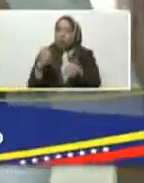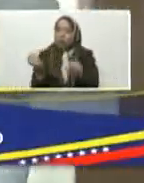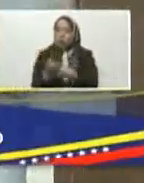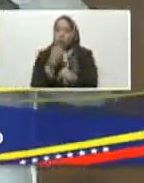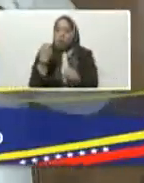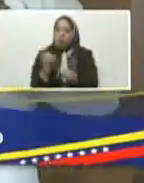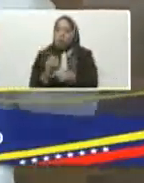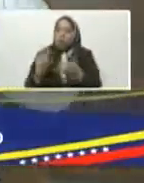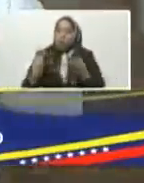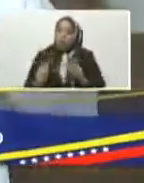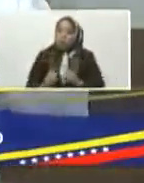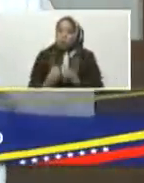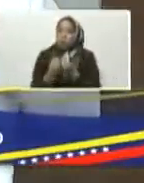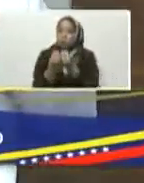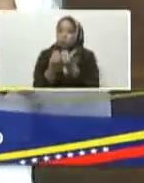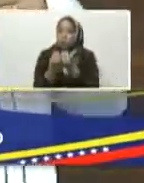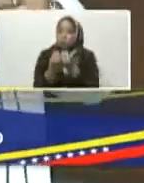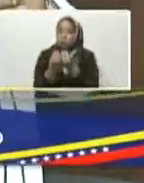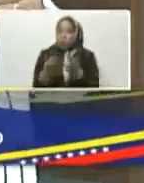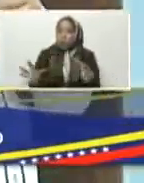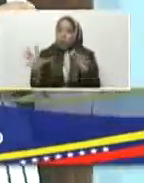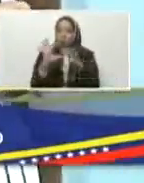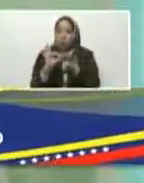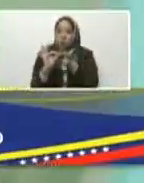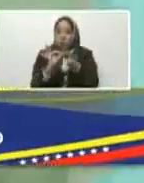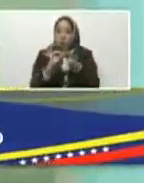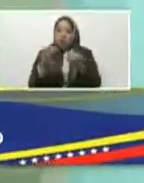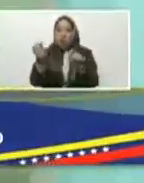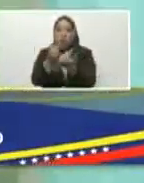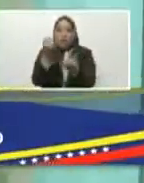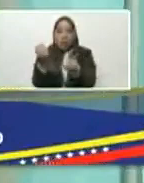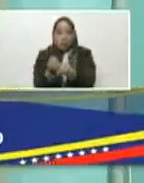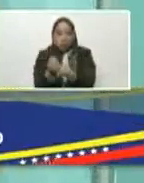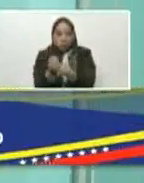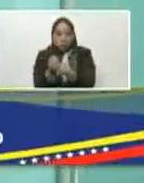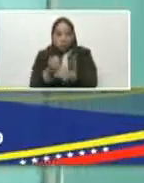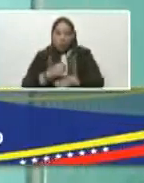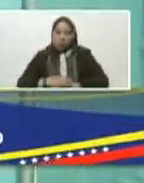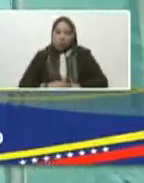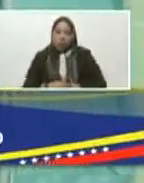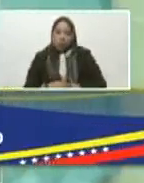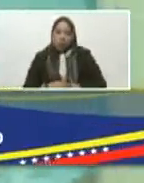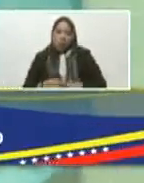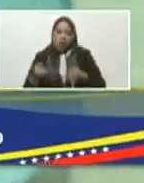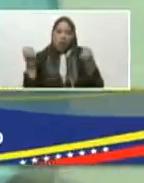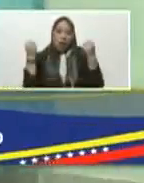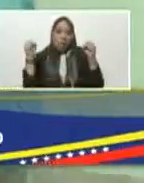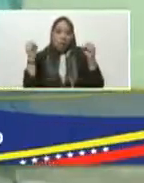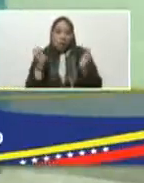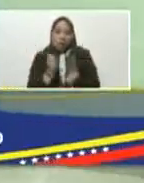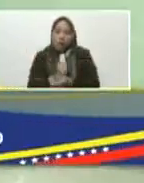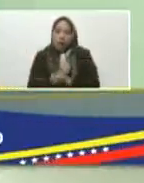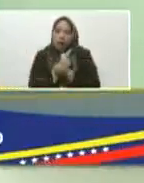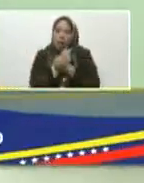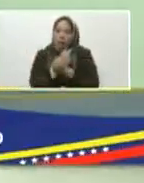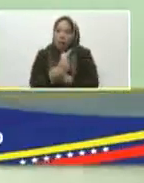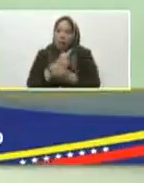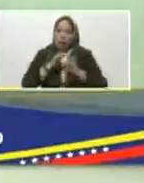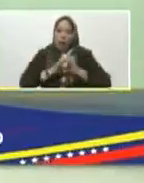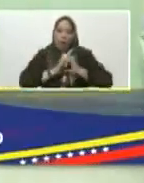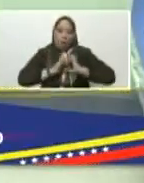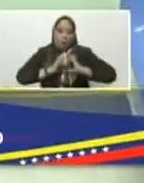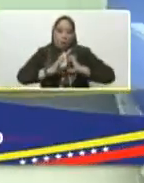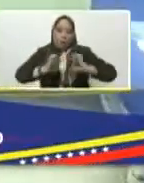como un solo gobierno, trabajemos unidos y estimulemos mucho el amor de los médicos,